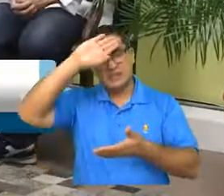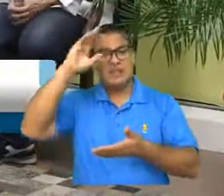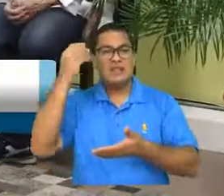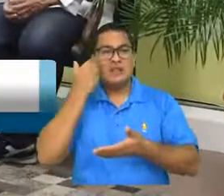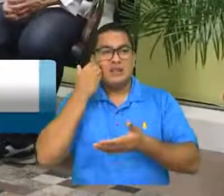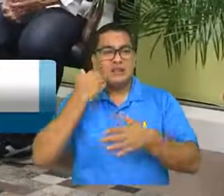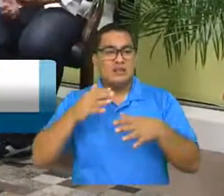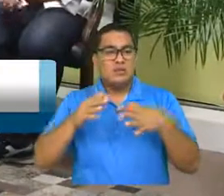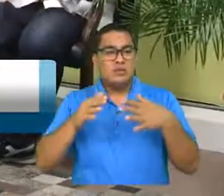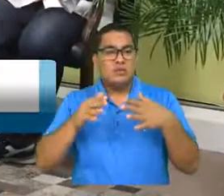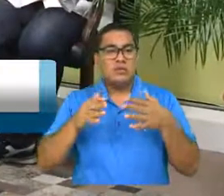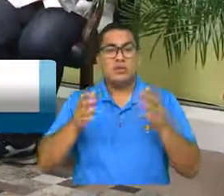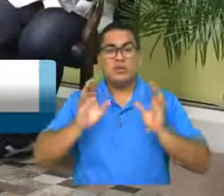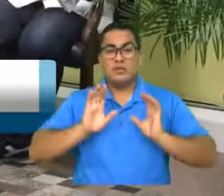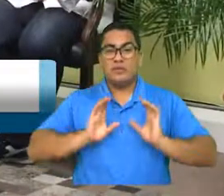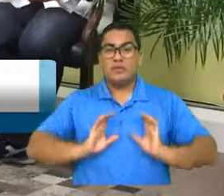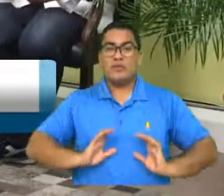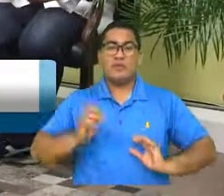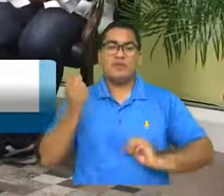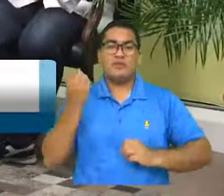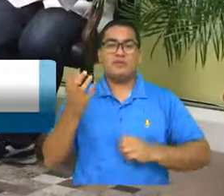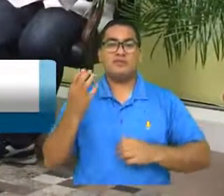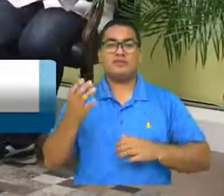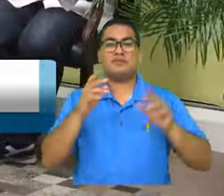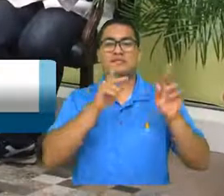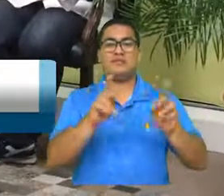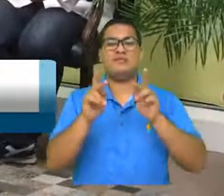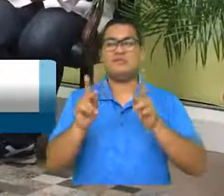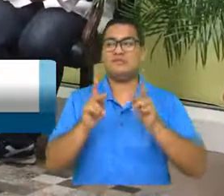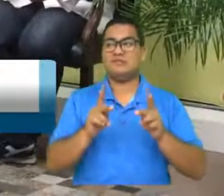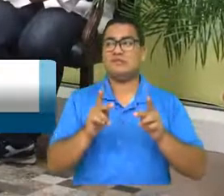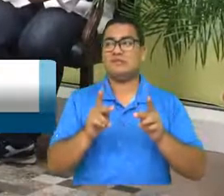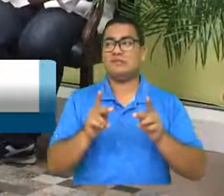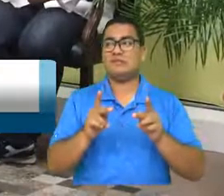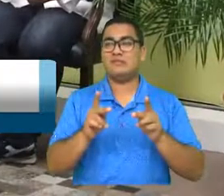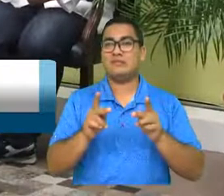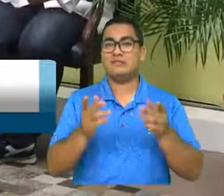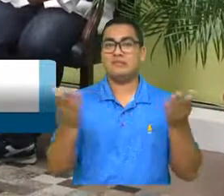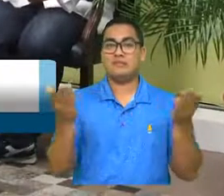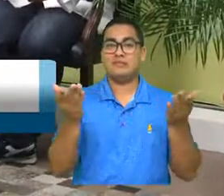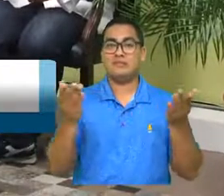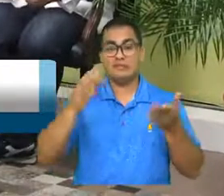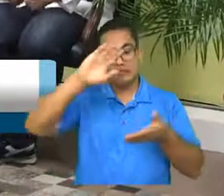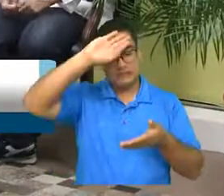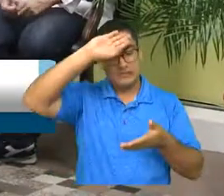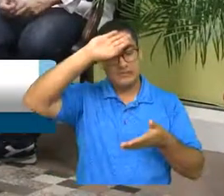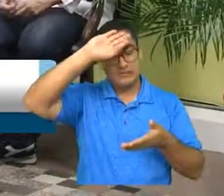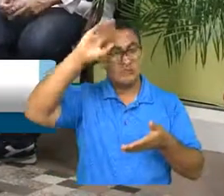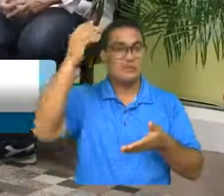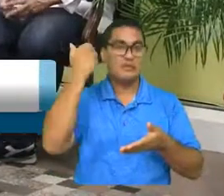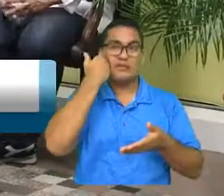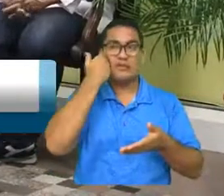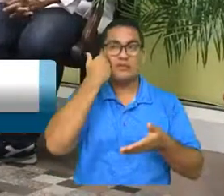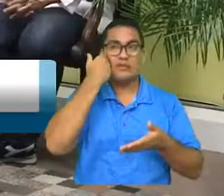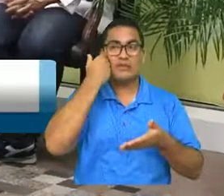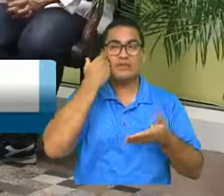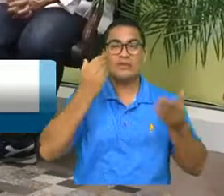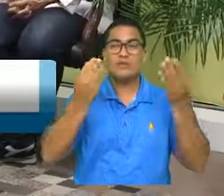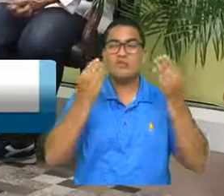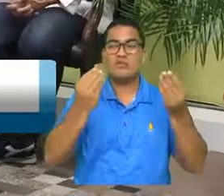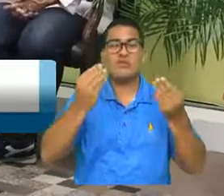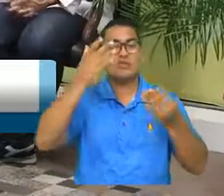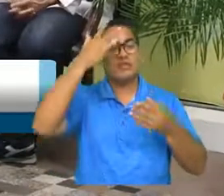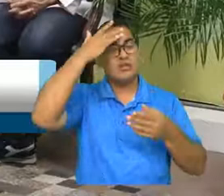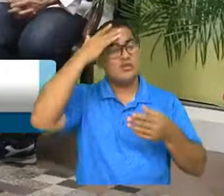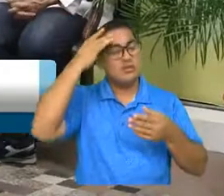en el cuerpo. La gente al final comienza, de que pasó la fiebre, una sudoración. Suda excesivamente.